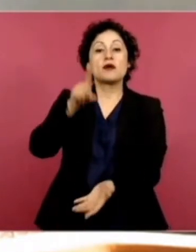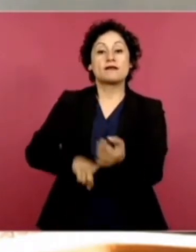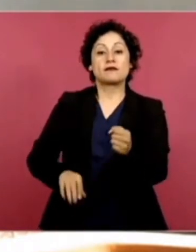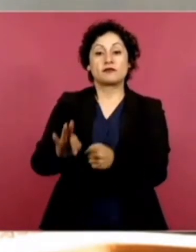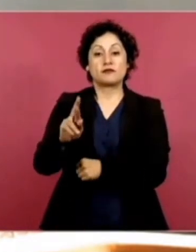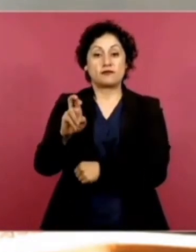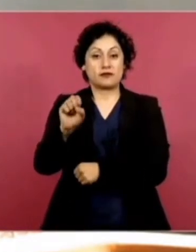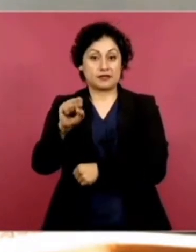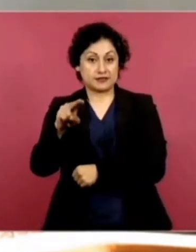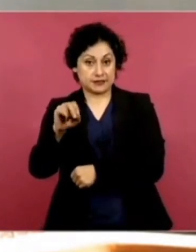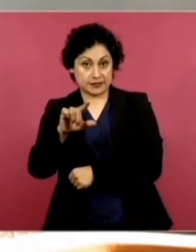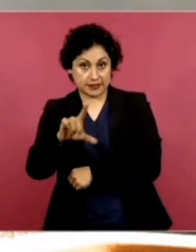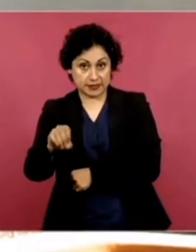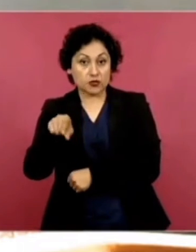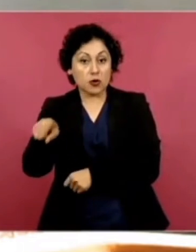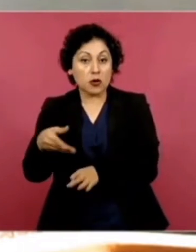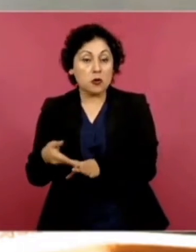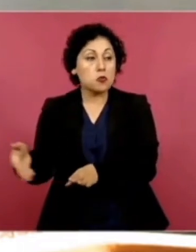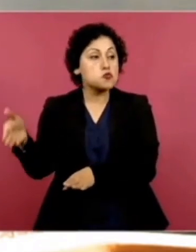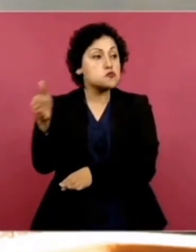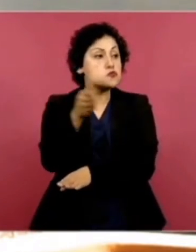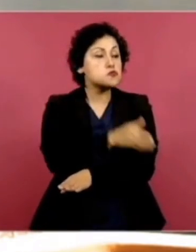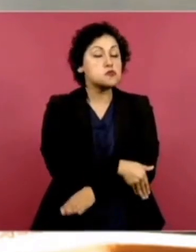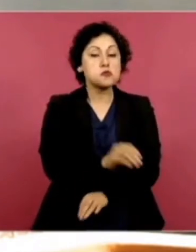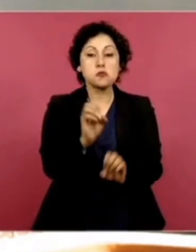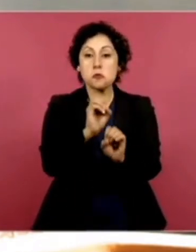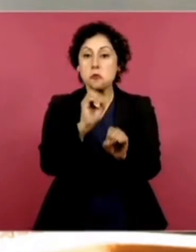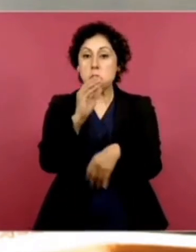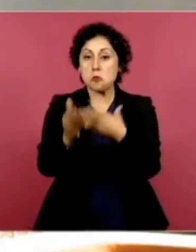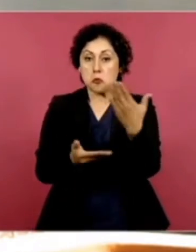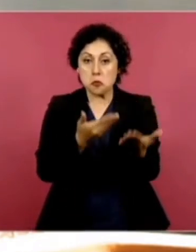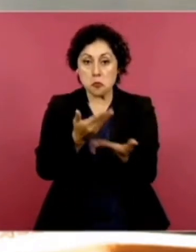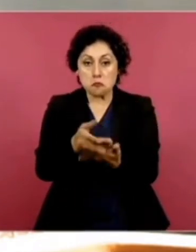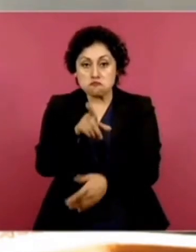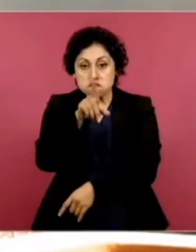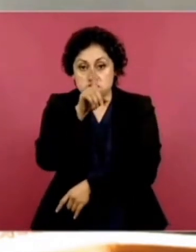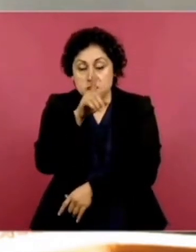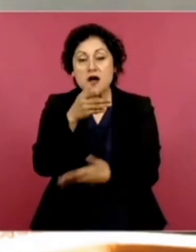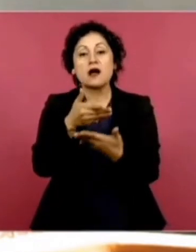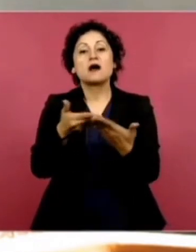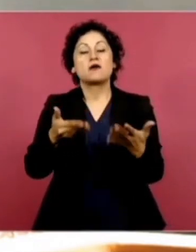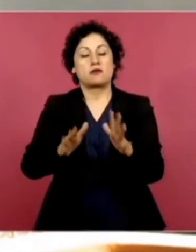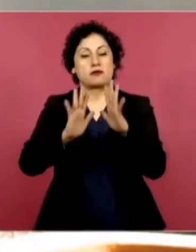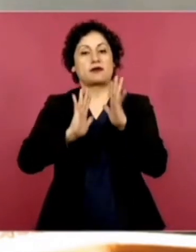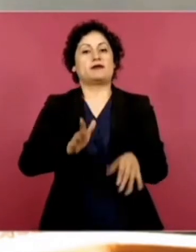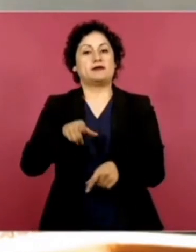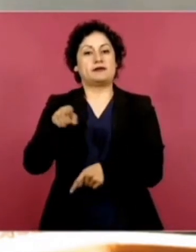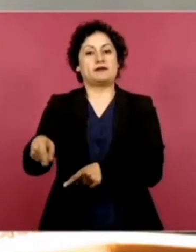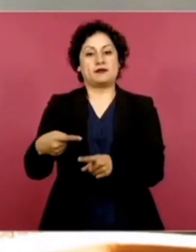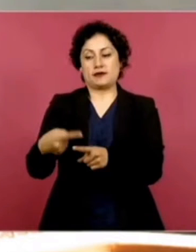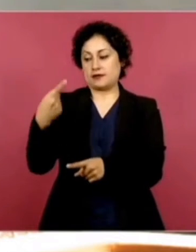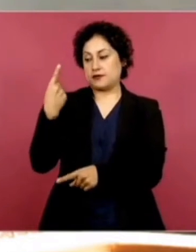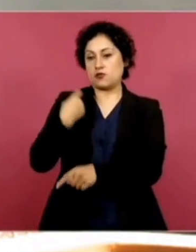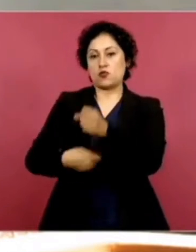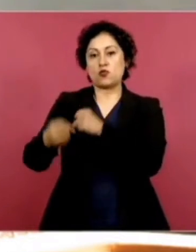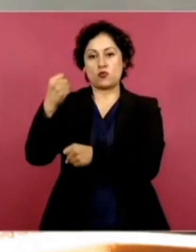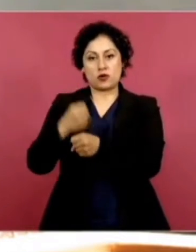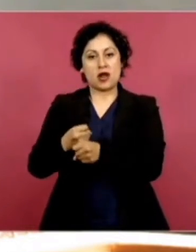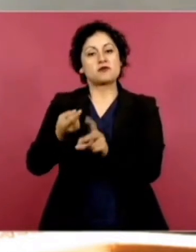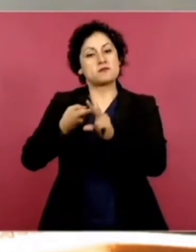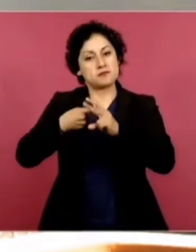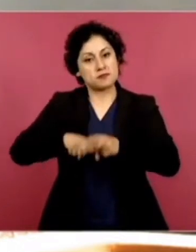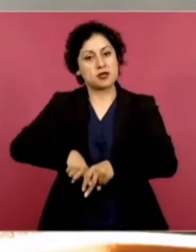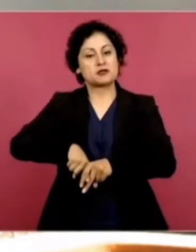llevaba ya varios años sin ponerse en operación. Ya el Hospital de Fresnillo desde hace más de un año está